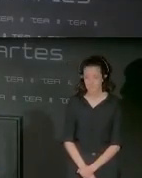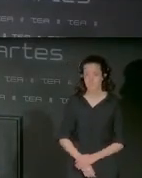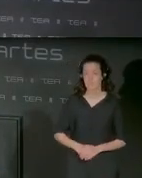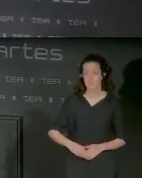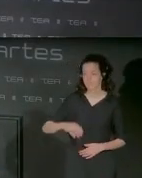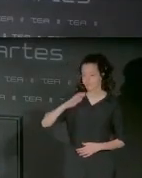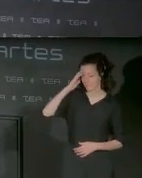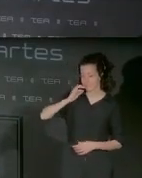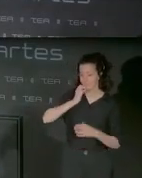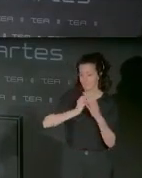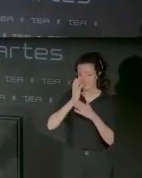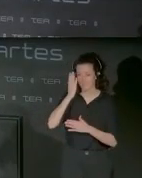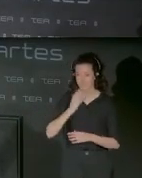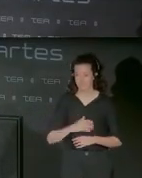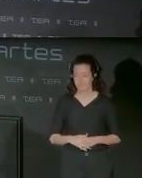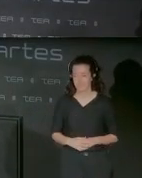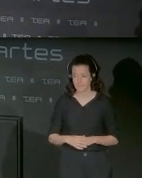Hola, buenos días.